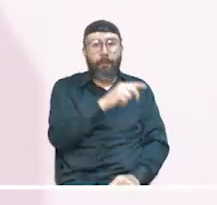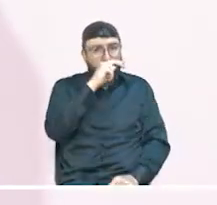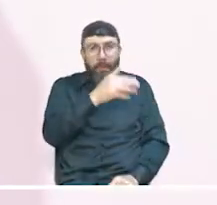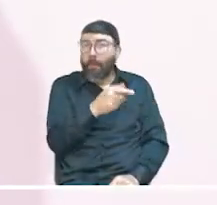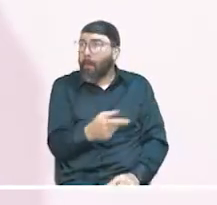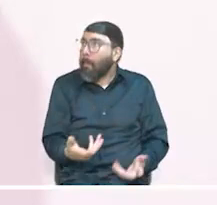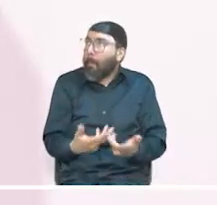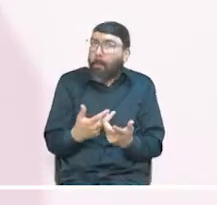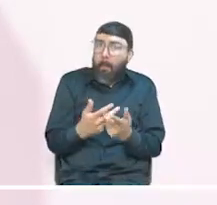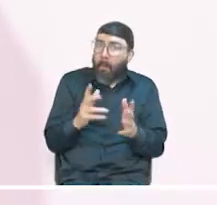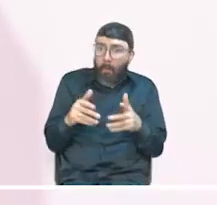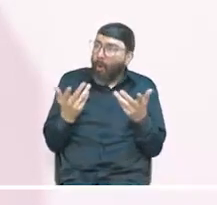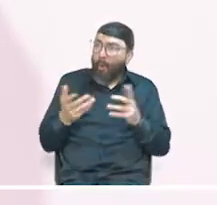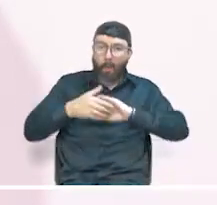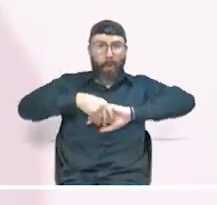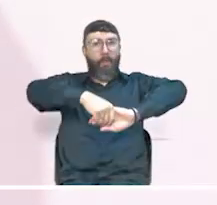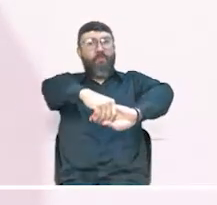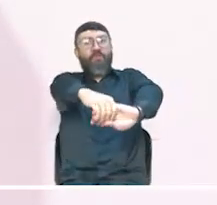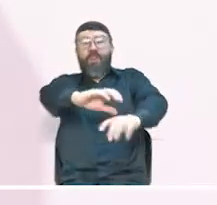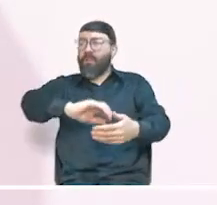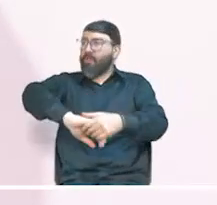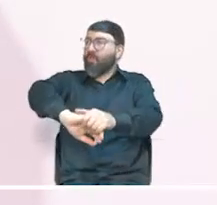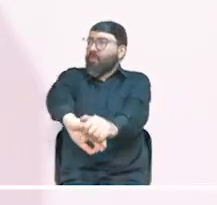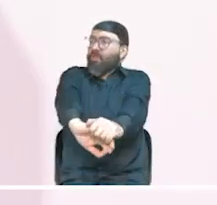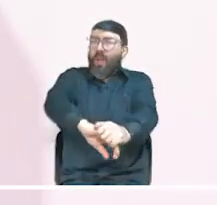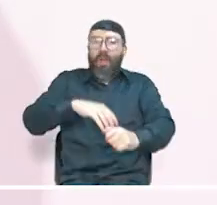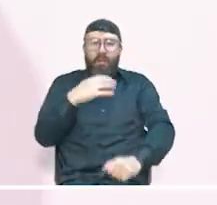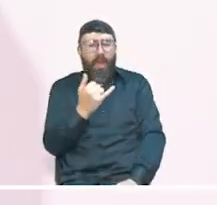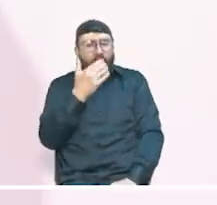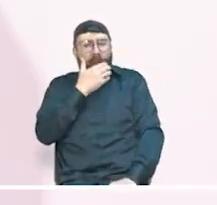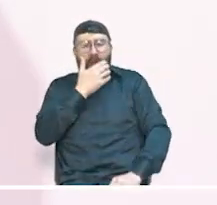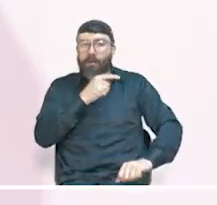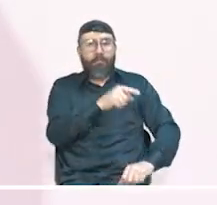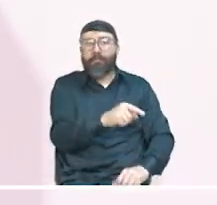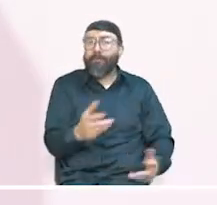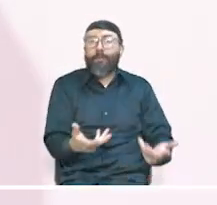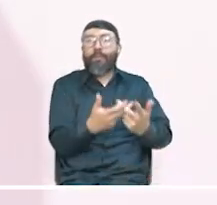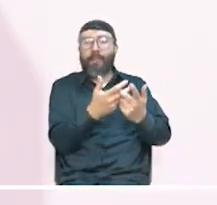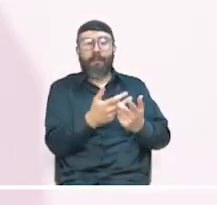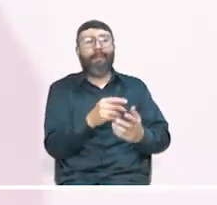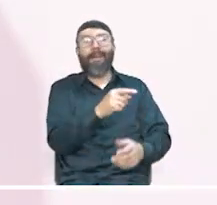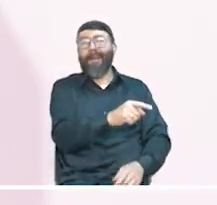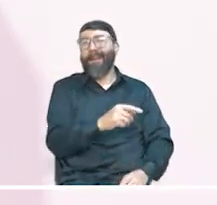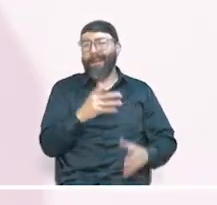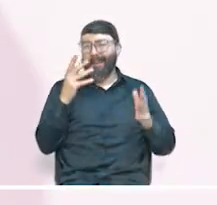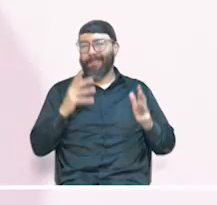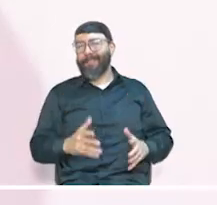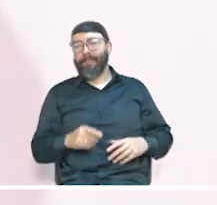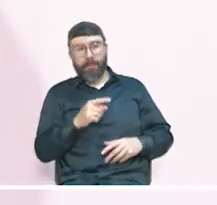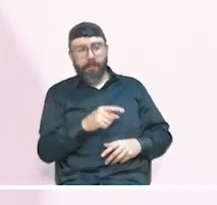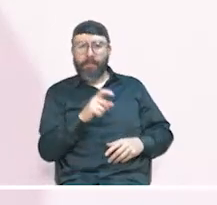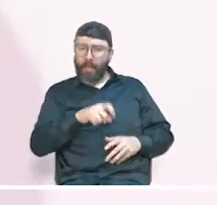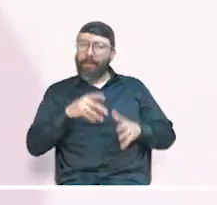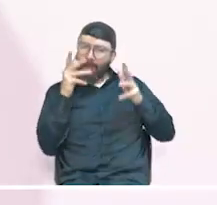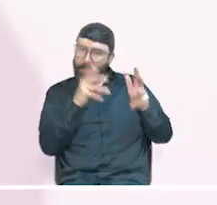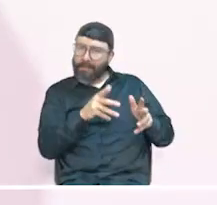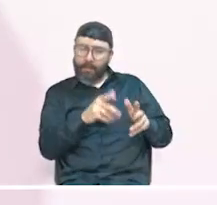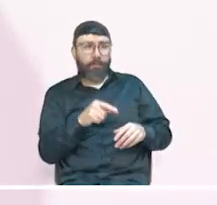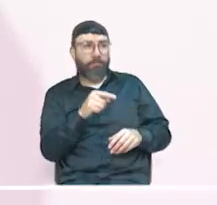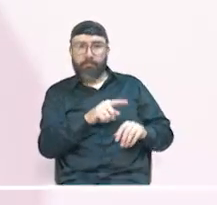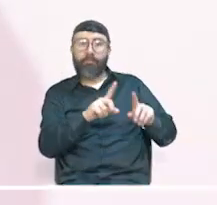estado de conciencia para entender cuál es la técnica para hacer un estiramiento. Entonces realmente debemos hacerlo de forma adecuada. Un tema